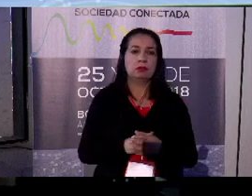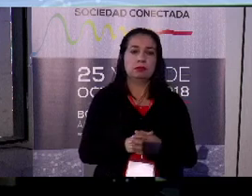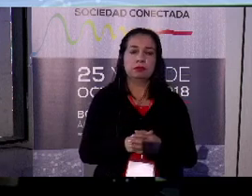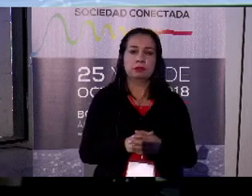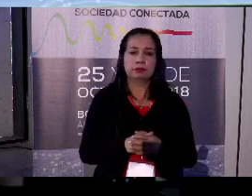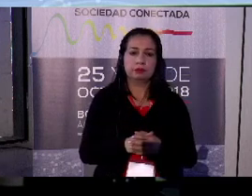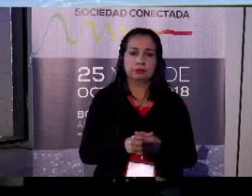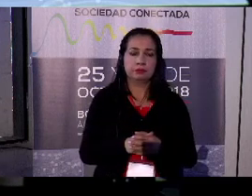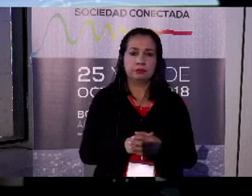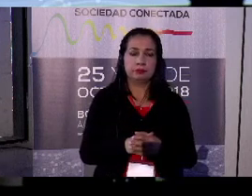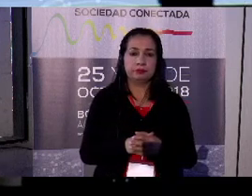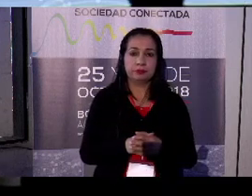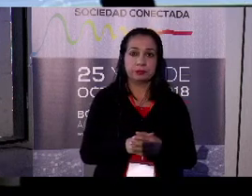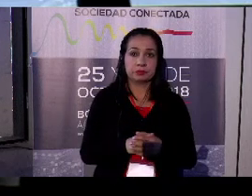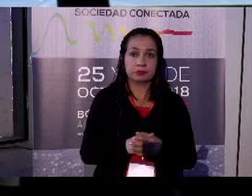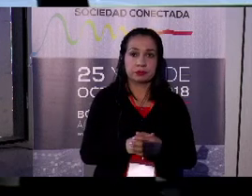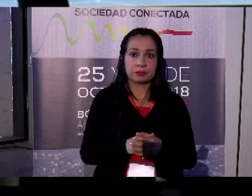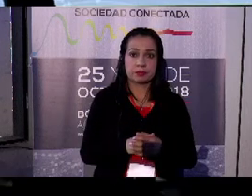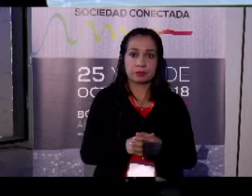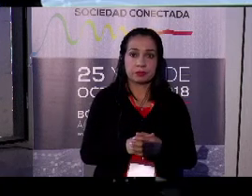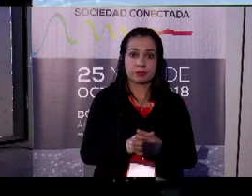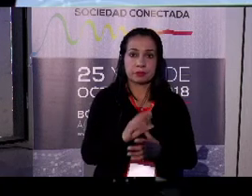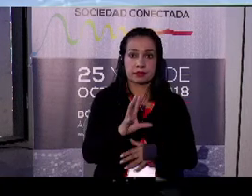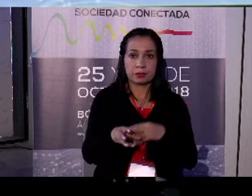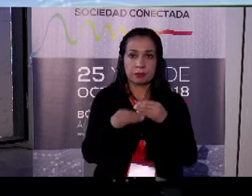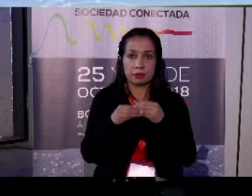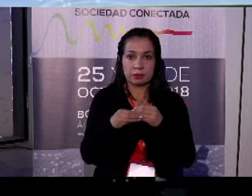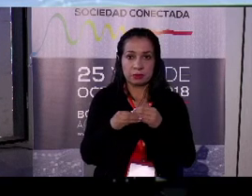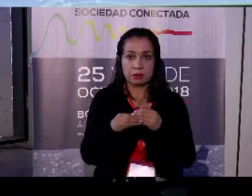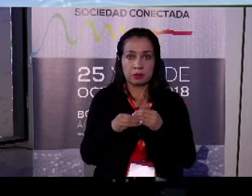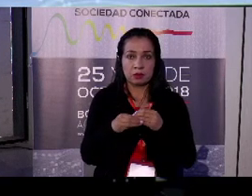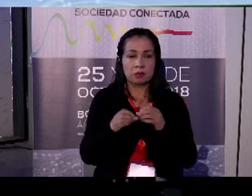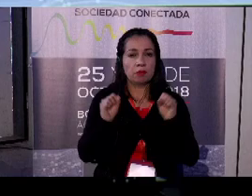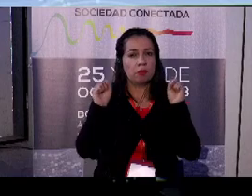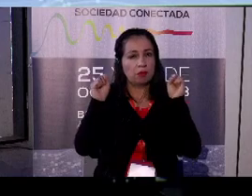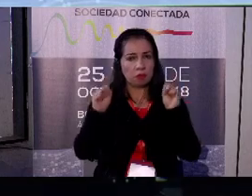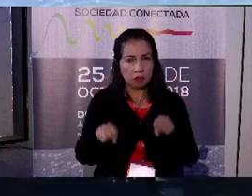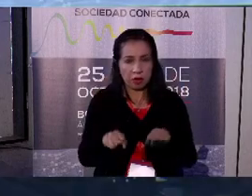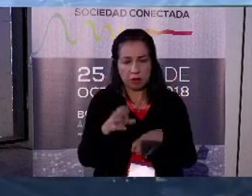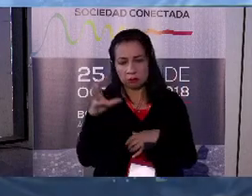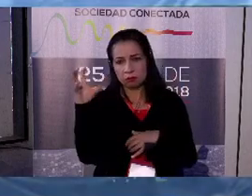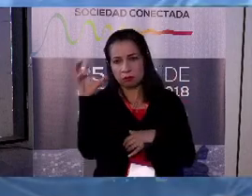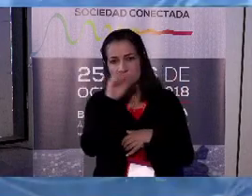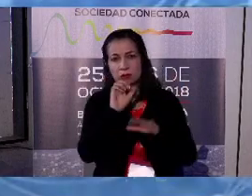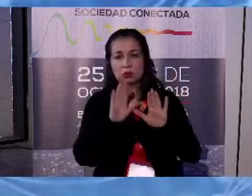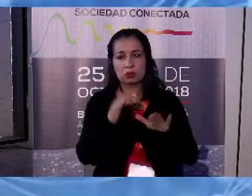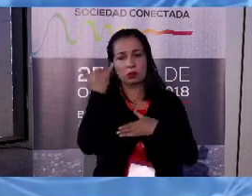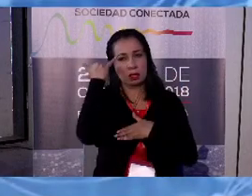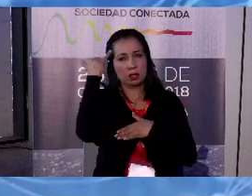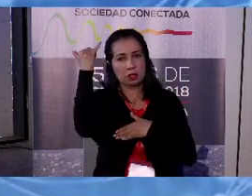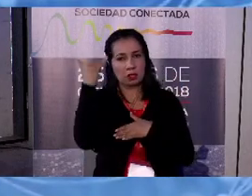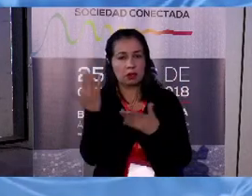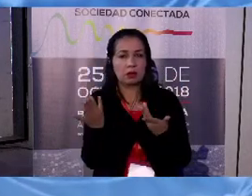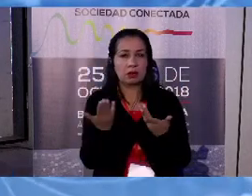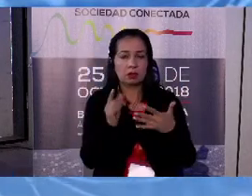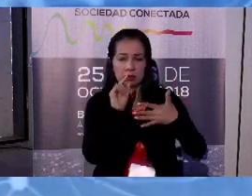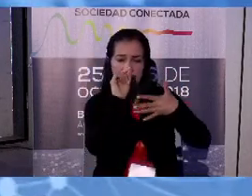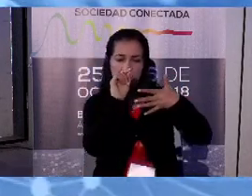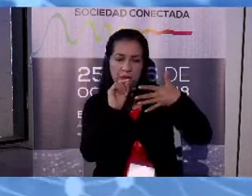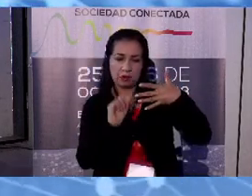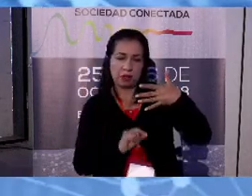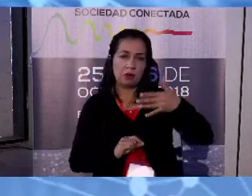y también poder tener una idea y evaluar Los indicadores